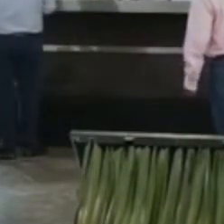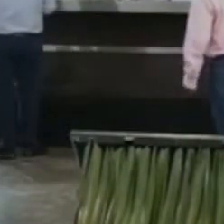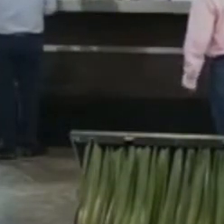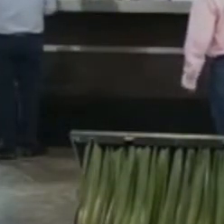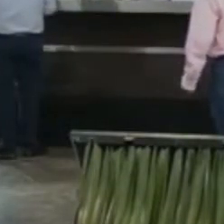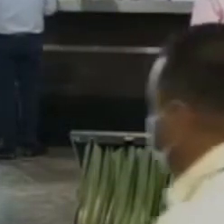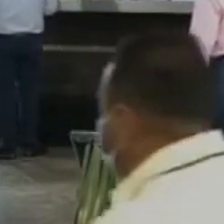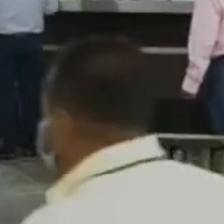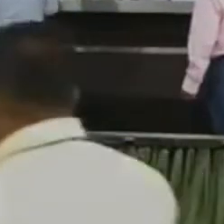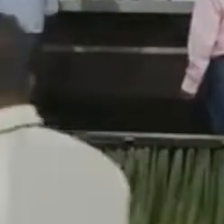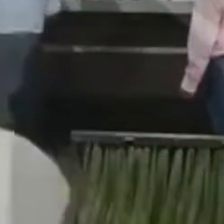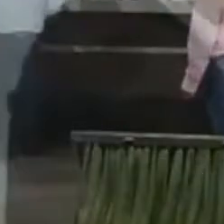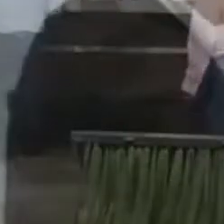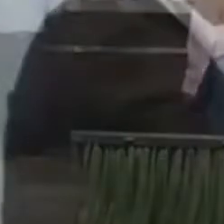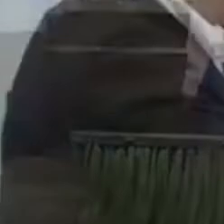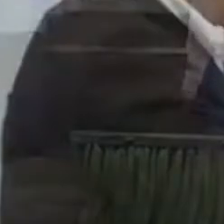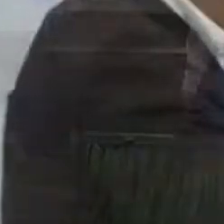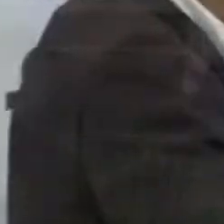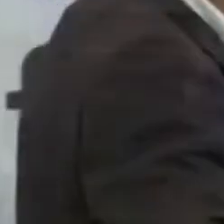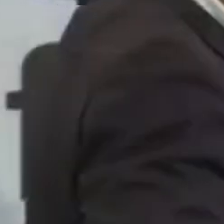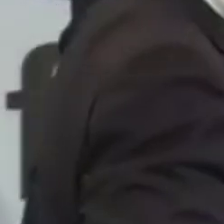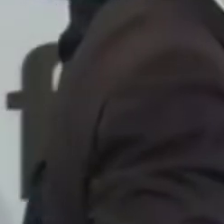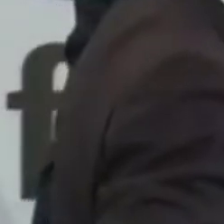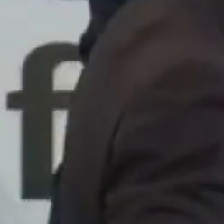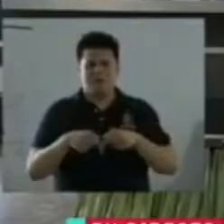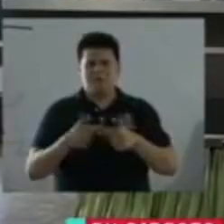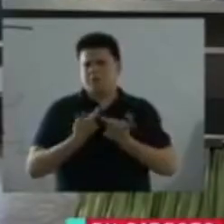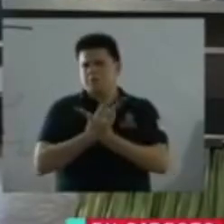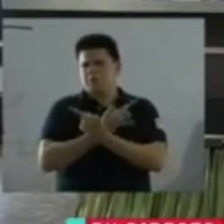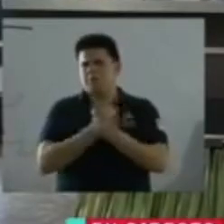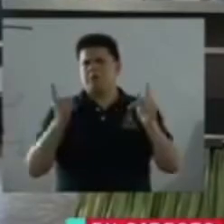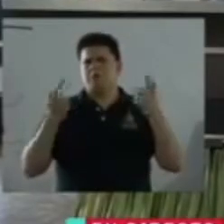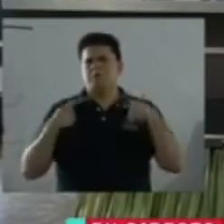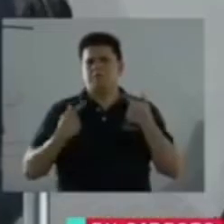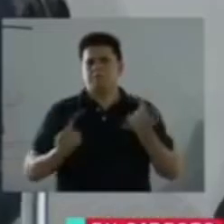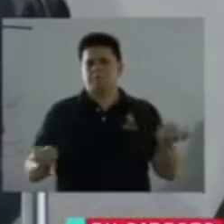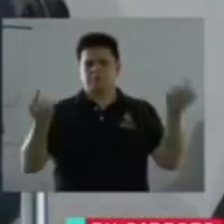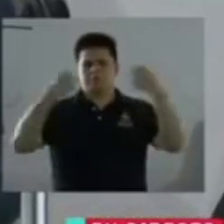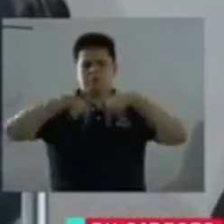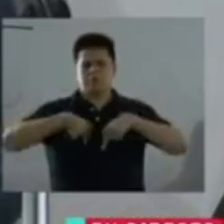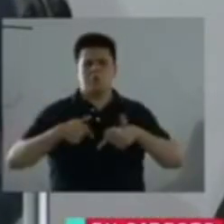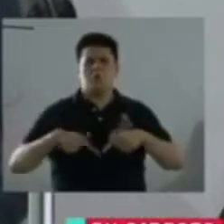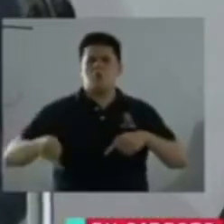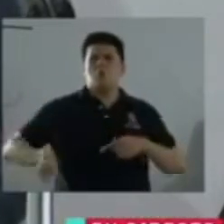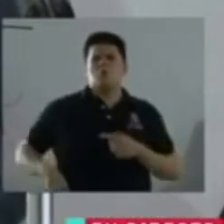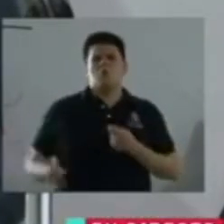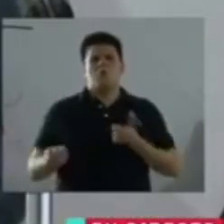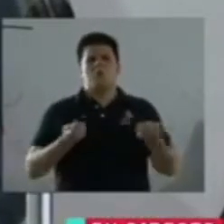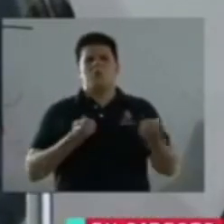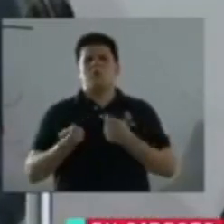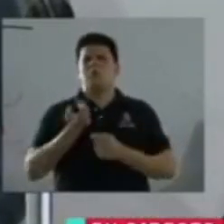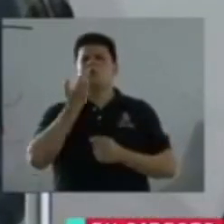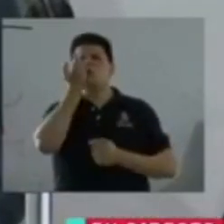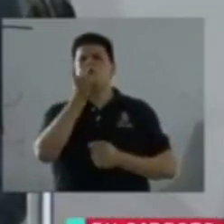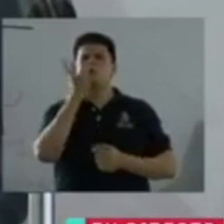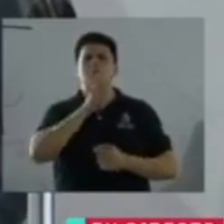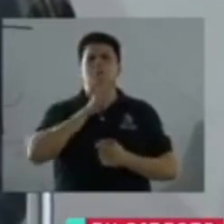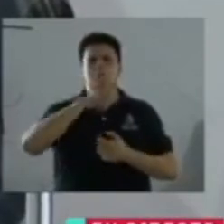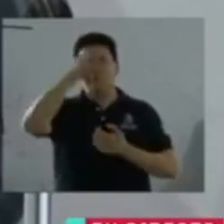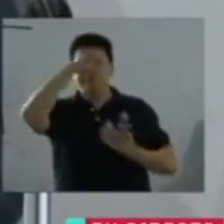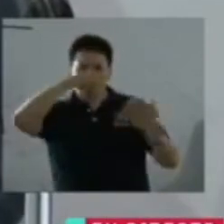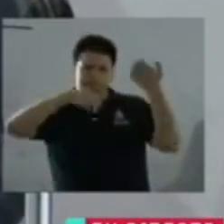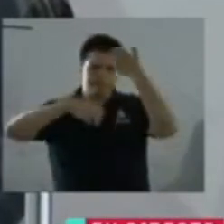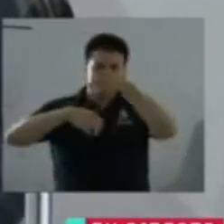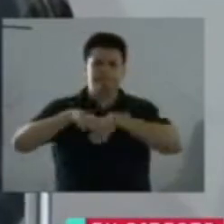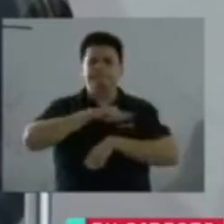ayudar. No hay diferencias, estamos abiertos a que el resto de gobernadores que quieran aprovechar la experiencia que hemos adquirido